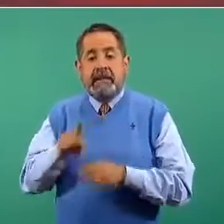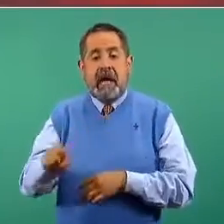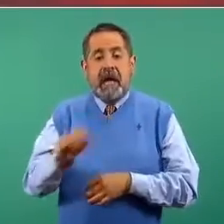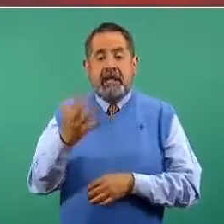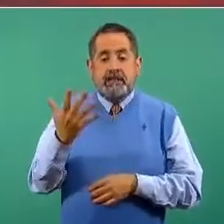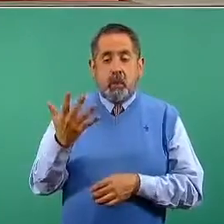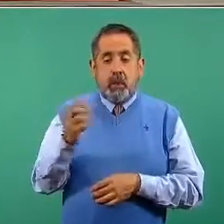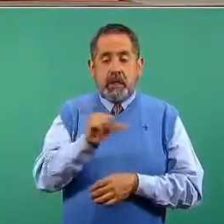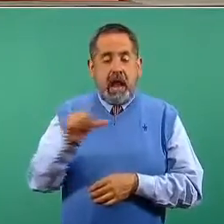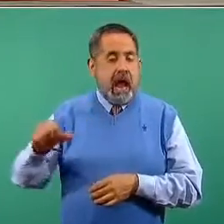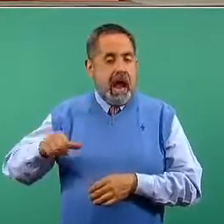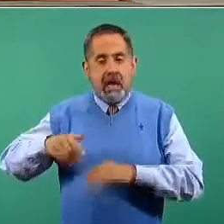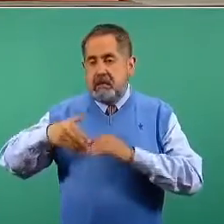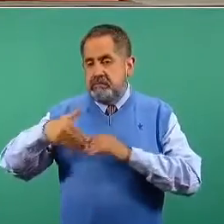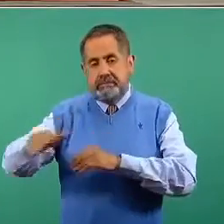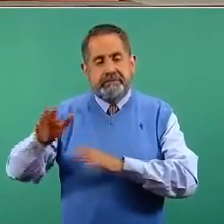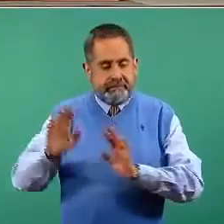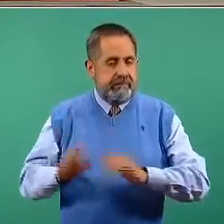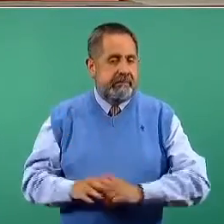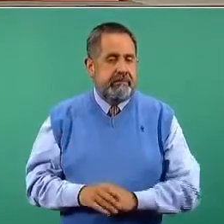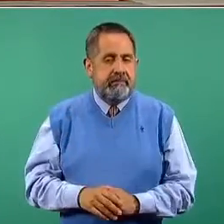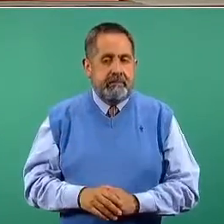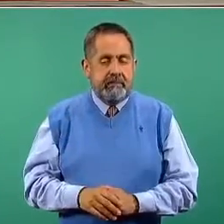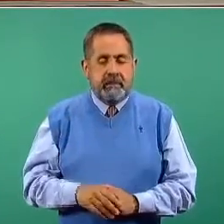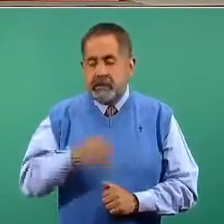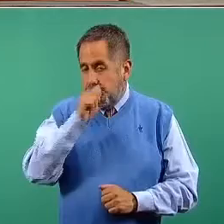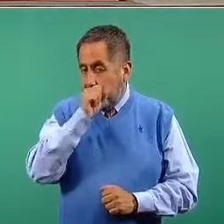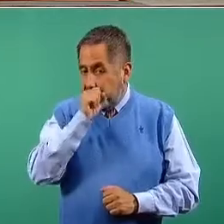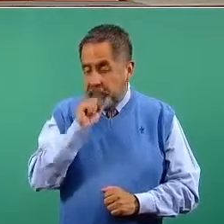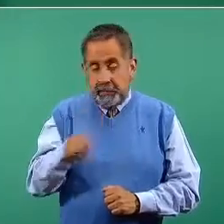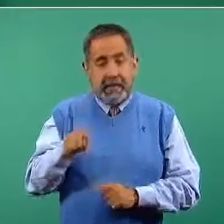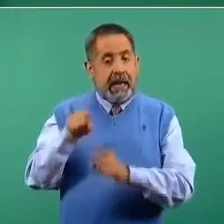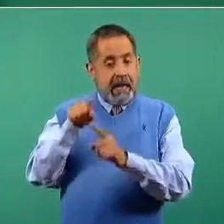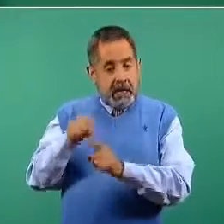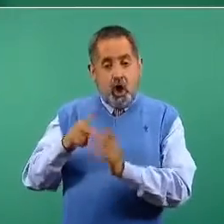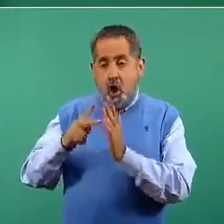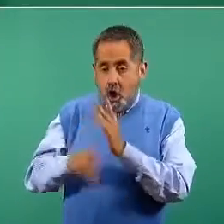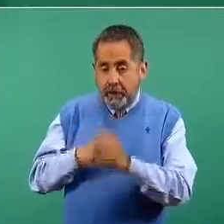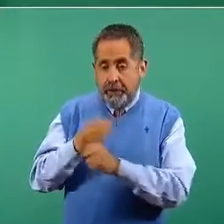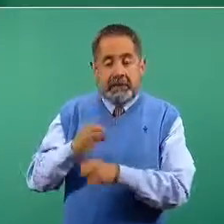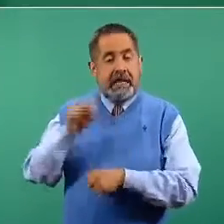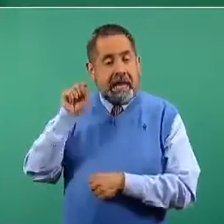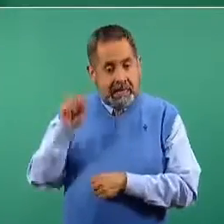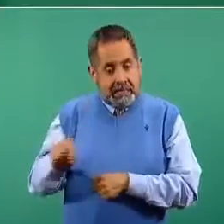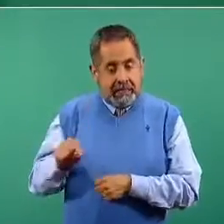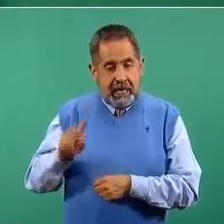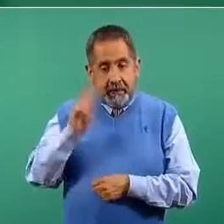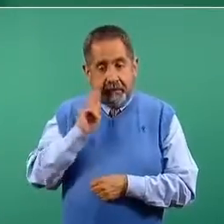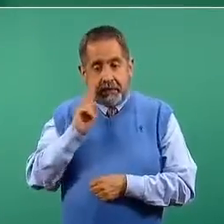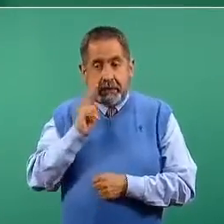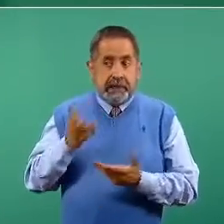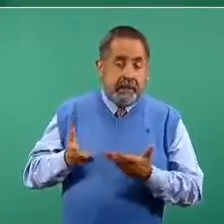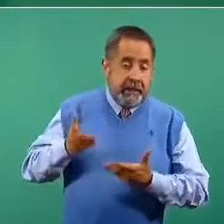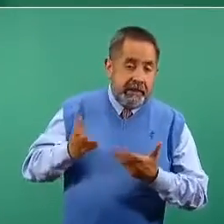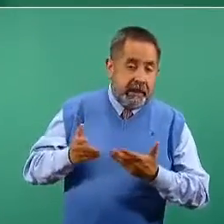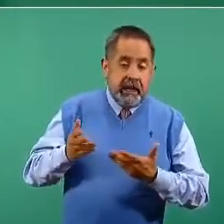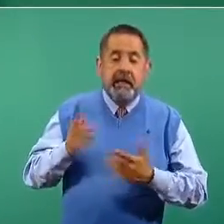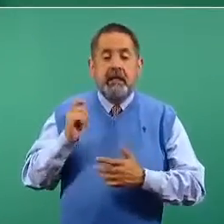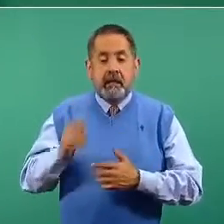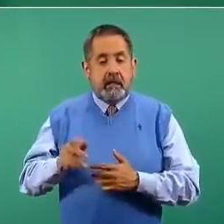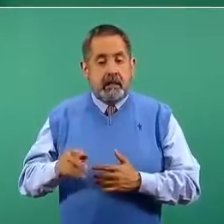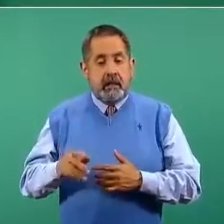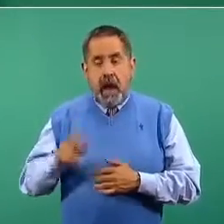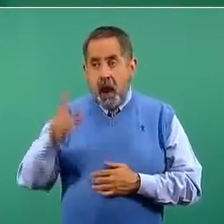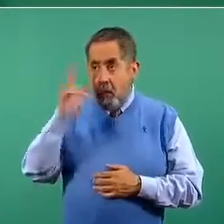50 años en adelante. También ahí retomaremos siempre y cuando